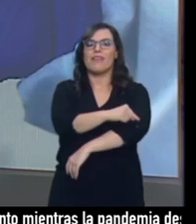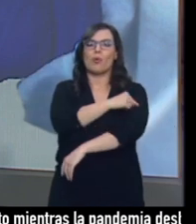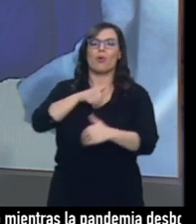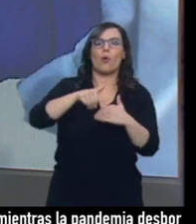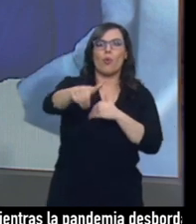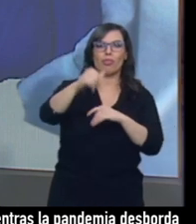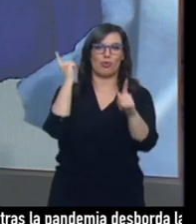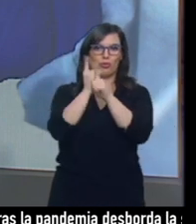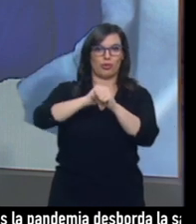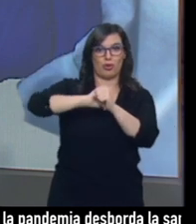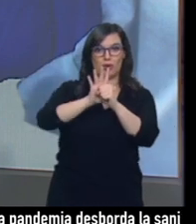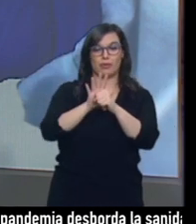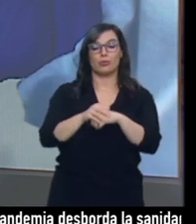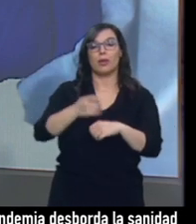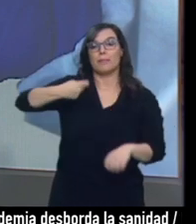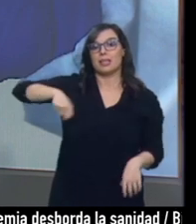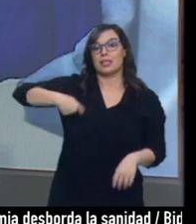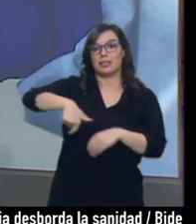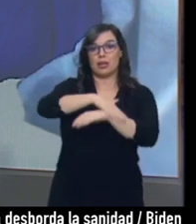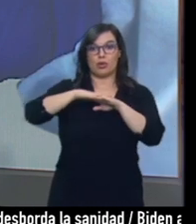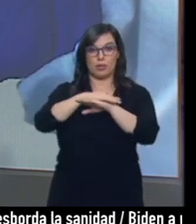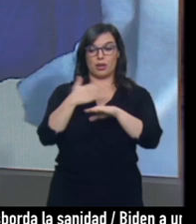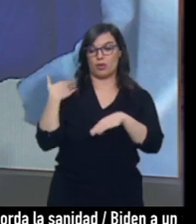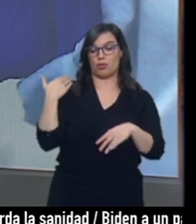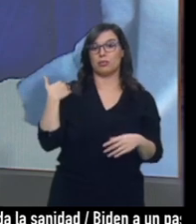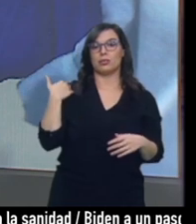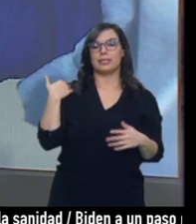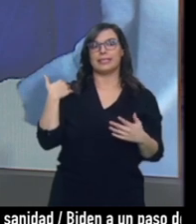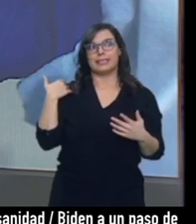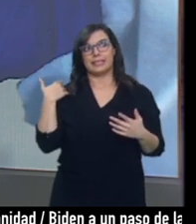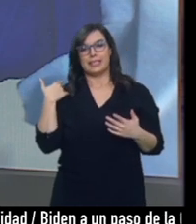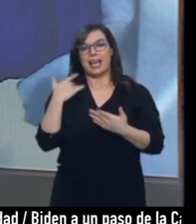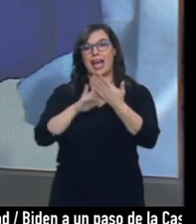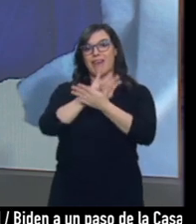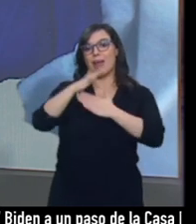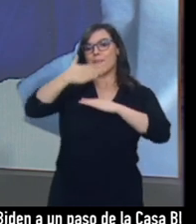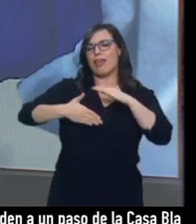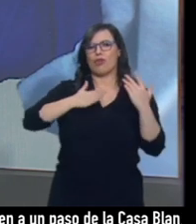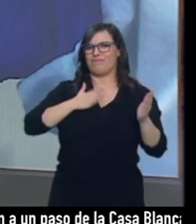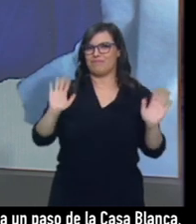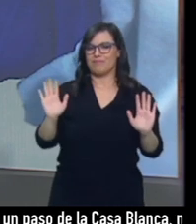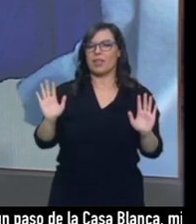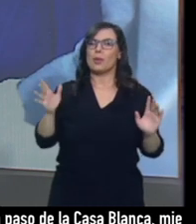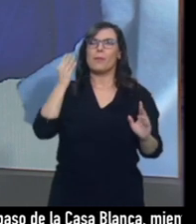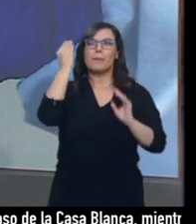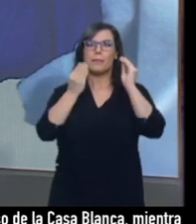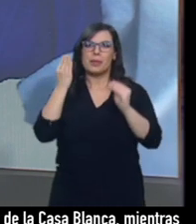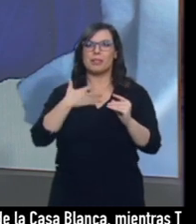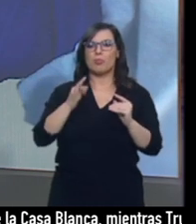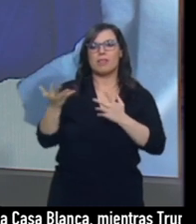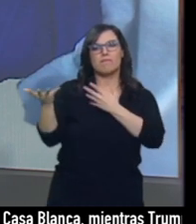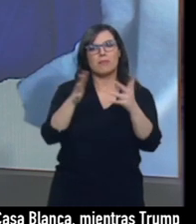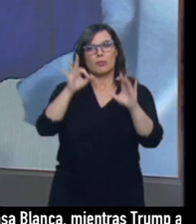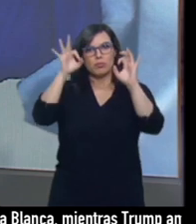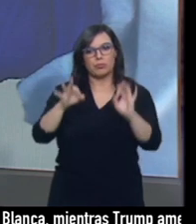el coronavirus. El presidente del Gobierno en las últimas horas no ha querido hablar de plazos, pero sí calcula que será en mayo